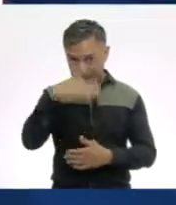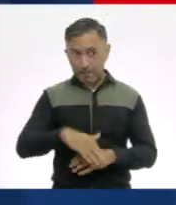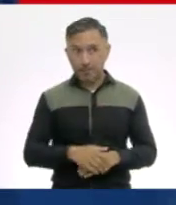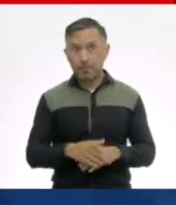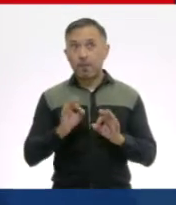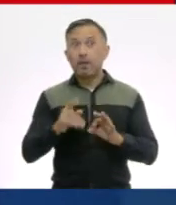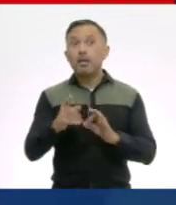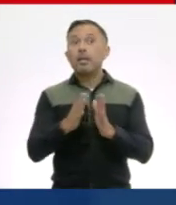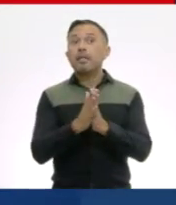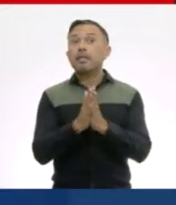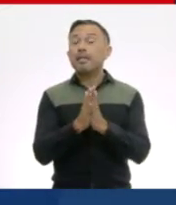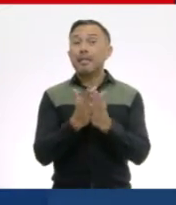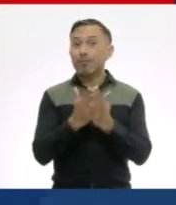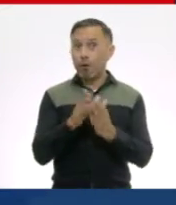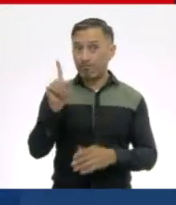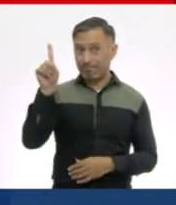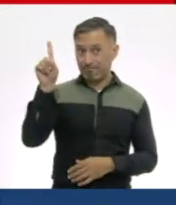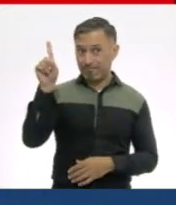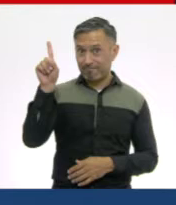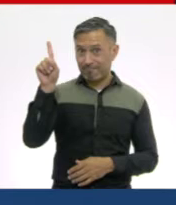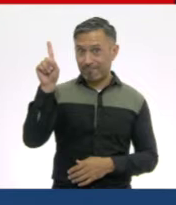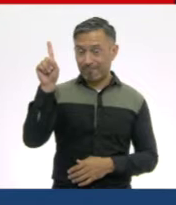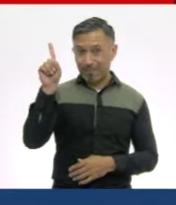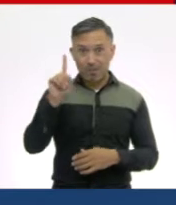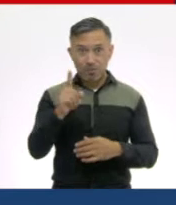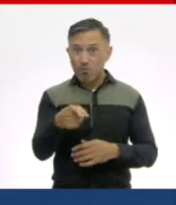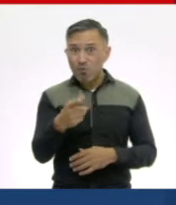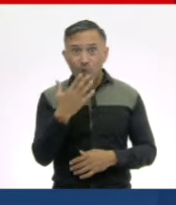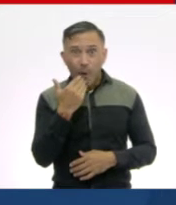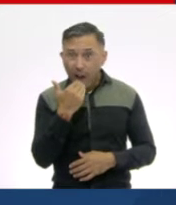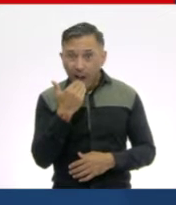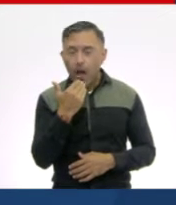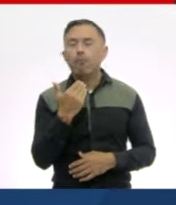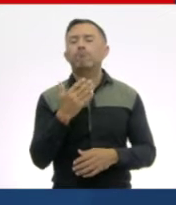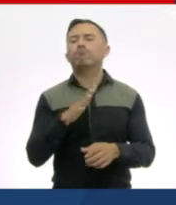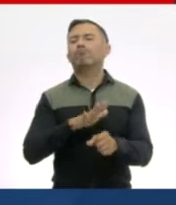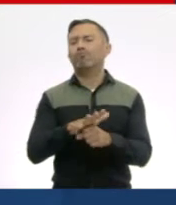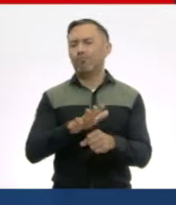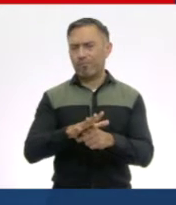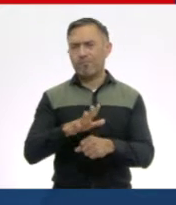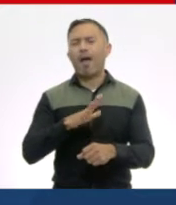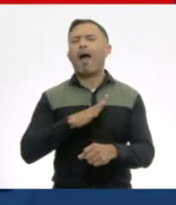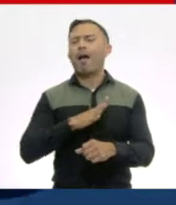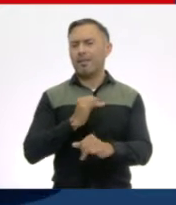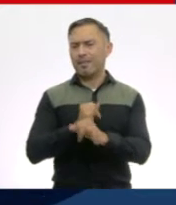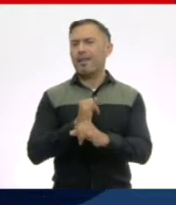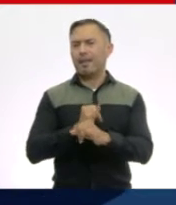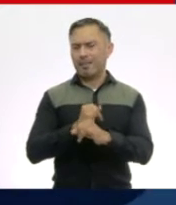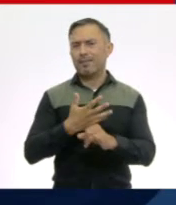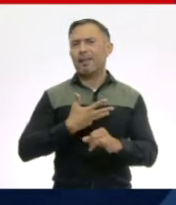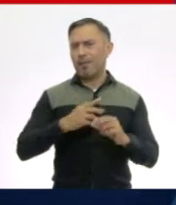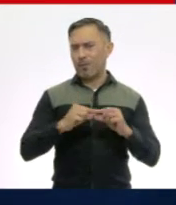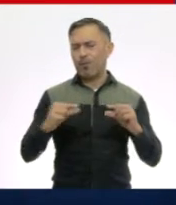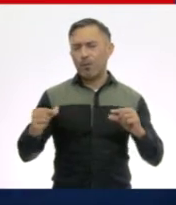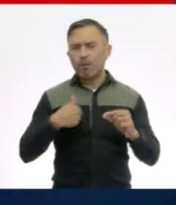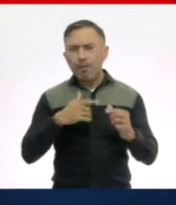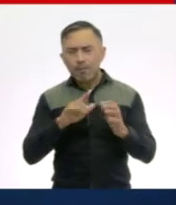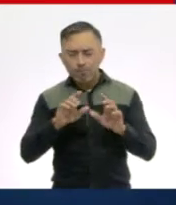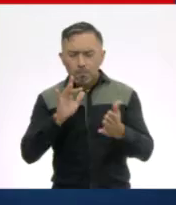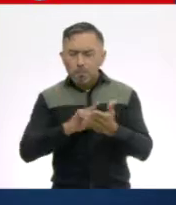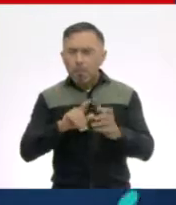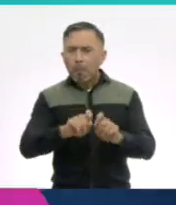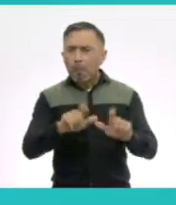no tienen el libro físicamente con ustedes en su casa, lo pueden consultar en internet. Así es. Pues fíjense que el día